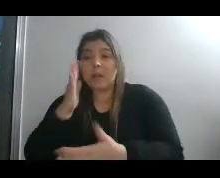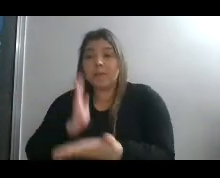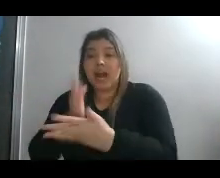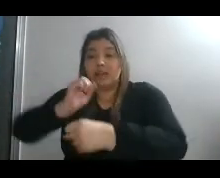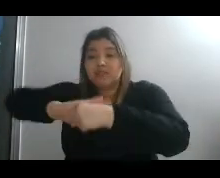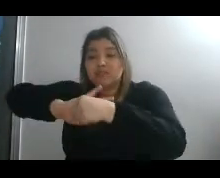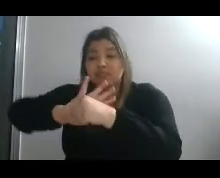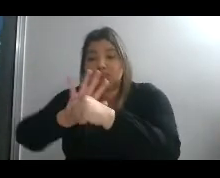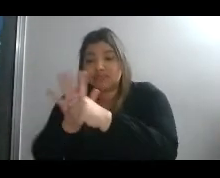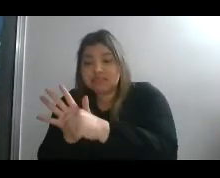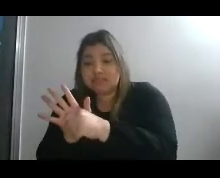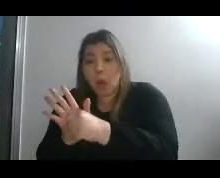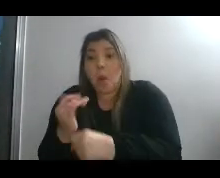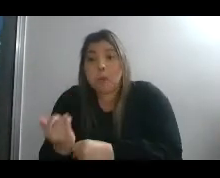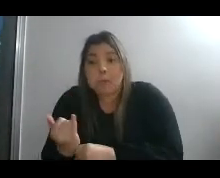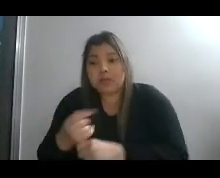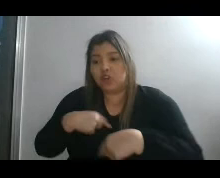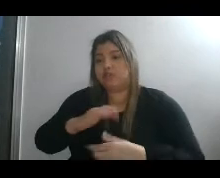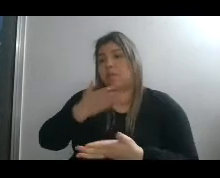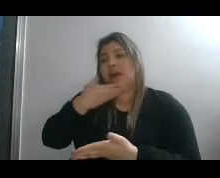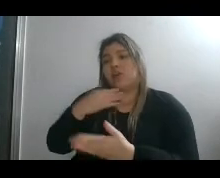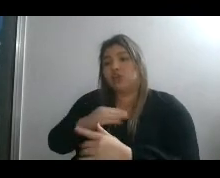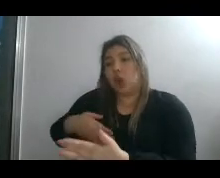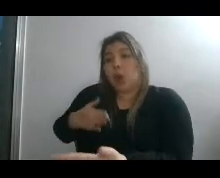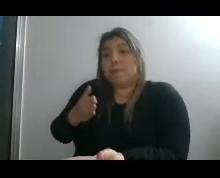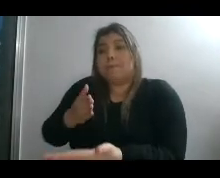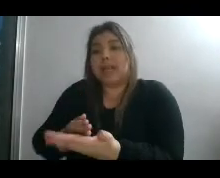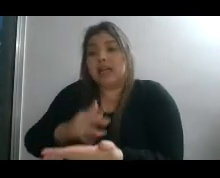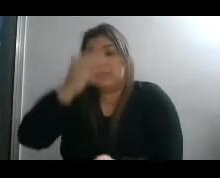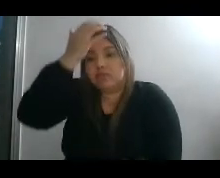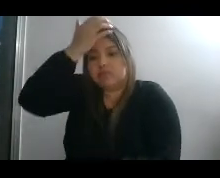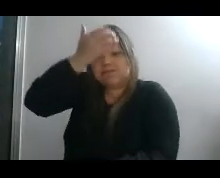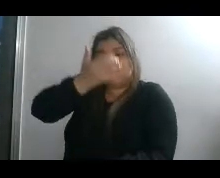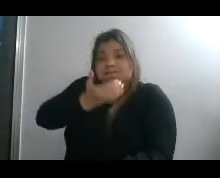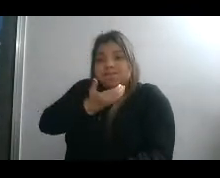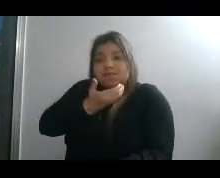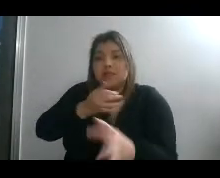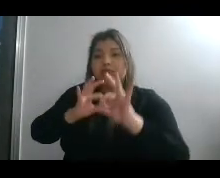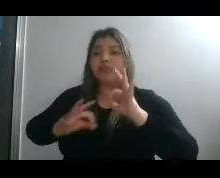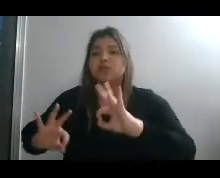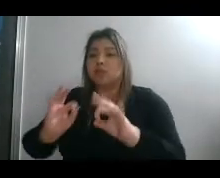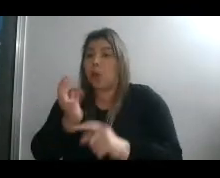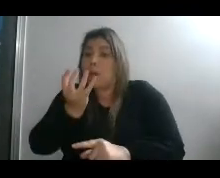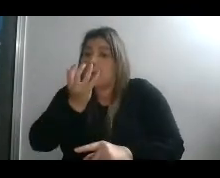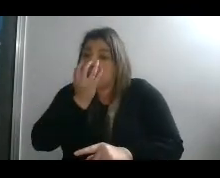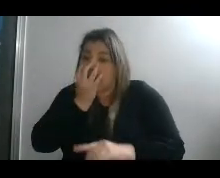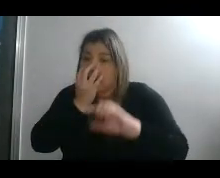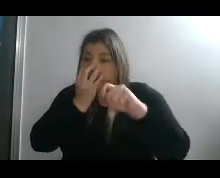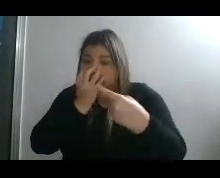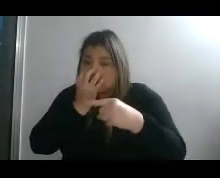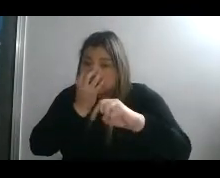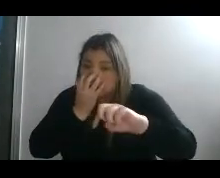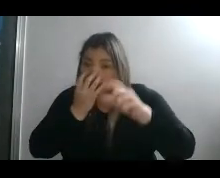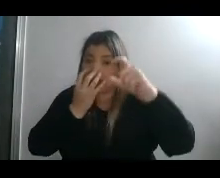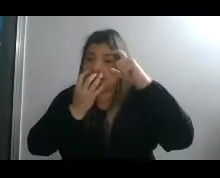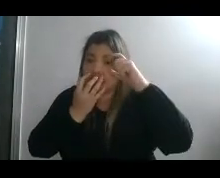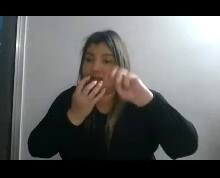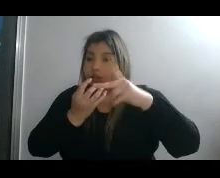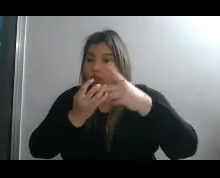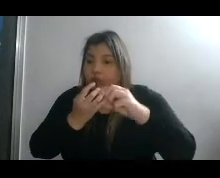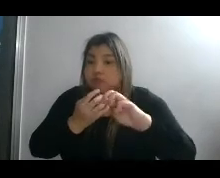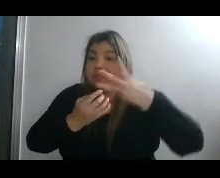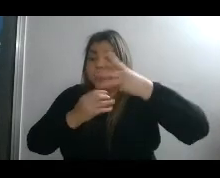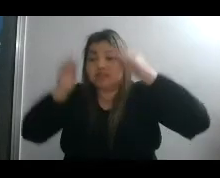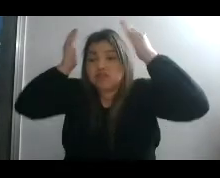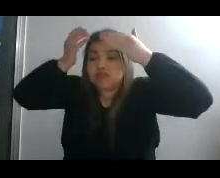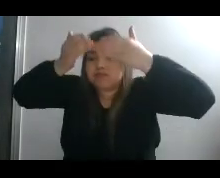No solamente me está protegiendo la cara, sino que también me está protegiendo la mascarilla N95, y también debo colocármela y retirármela por fuera del